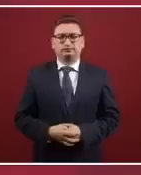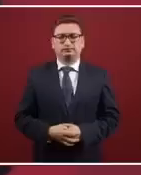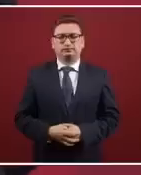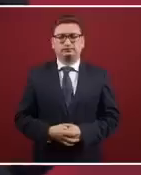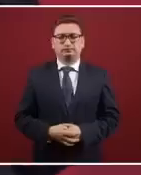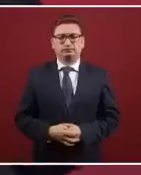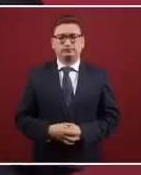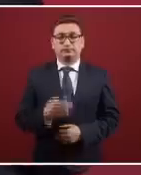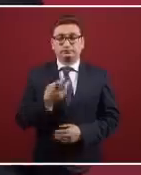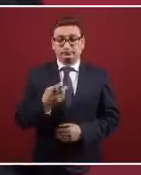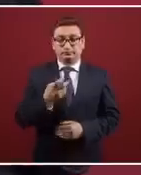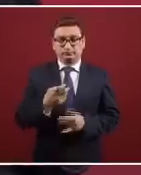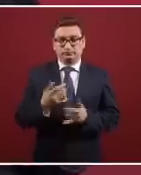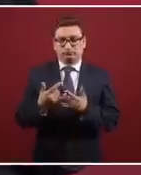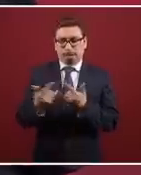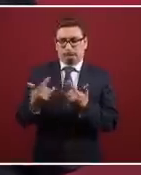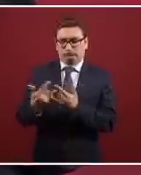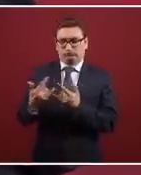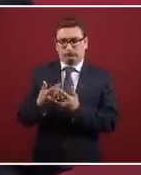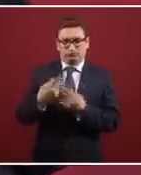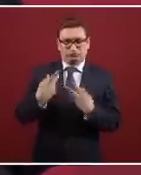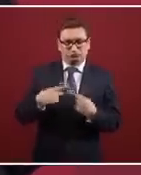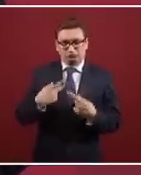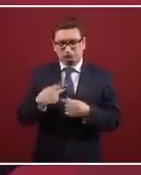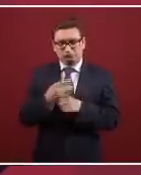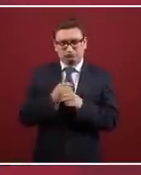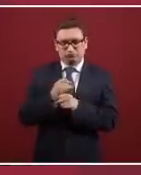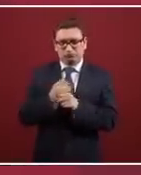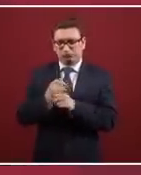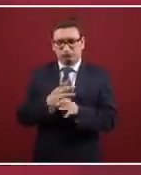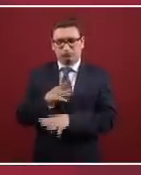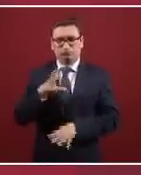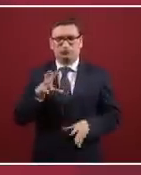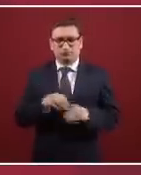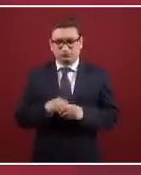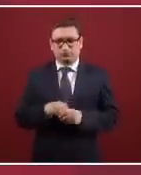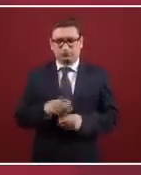reconsiderando todos esos casos, esa es la instrucción que tienen los secretarios,